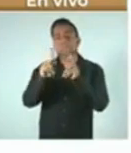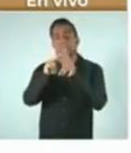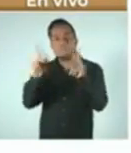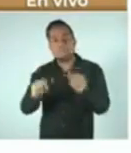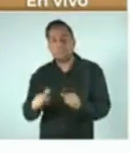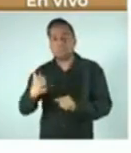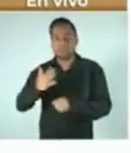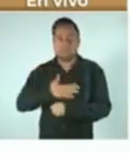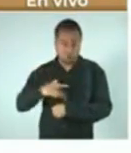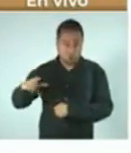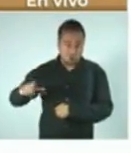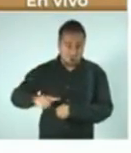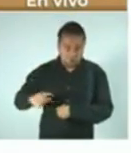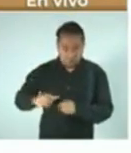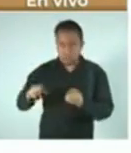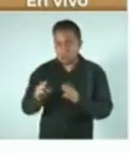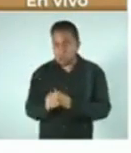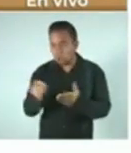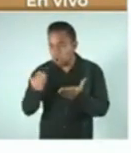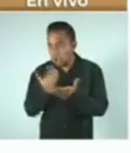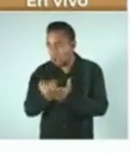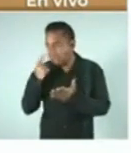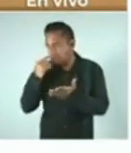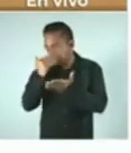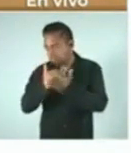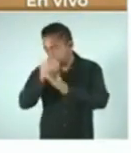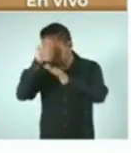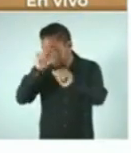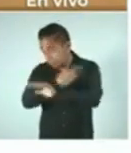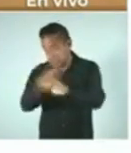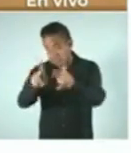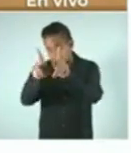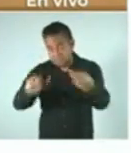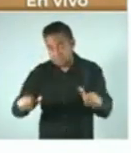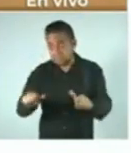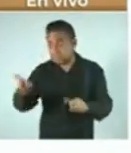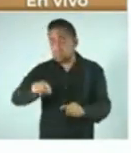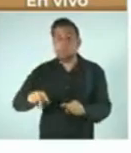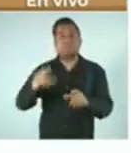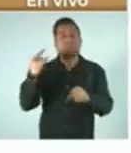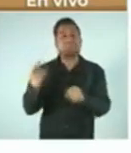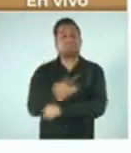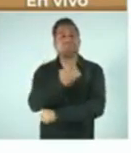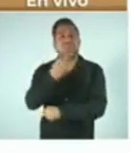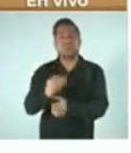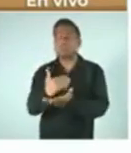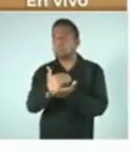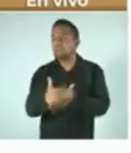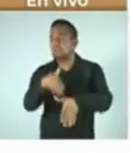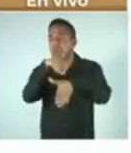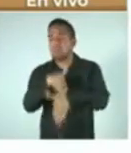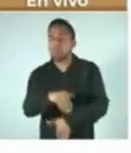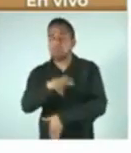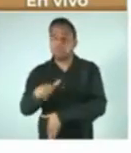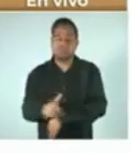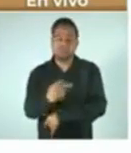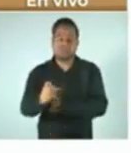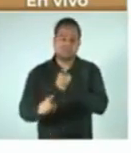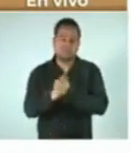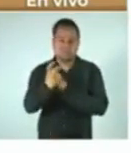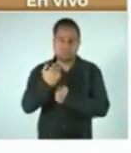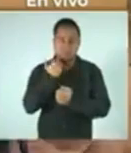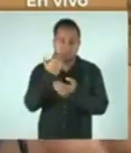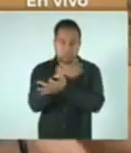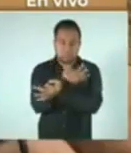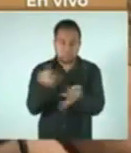hace una serie de planteamientos, no se cumple la palabra. Pues eso es lo que quería informar